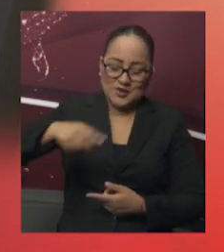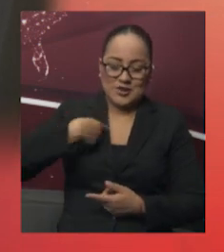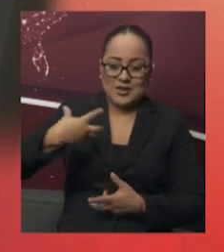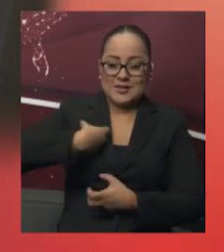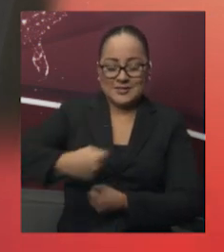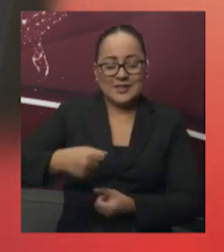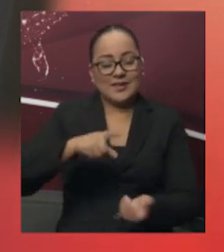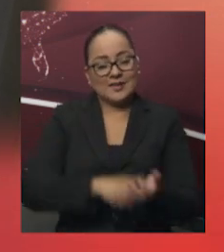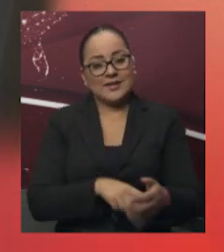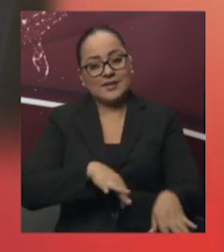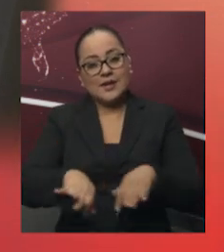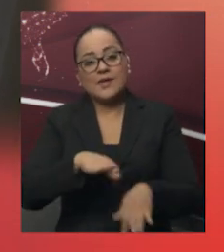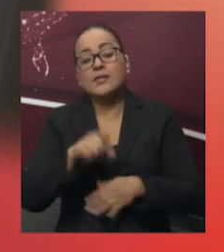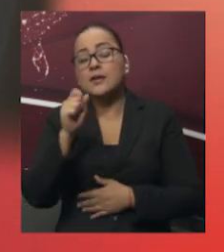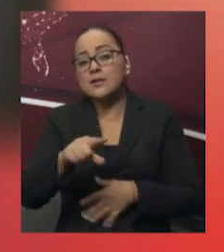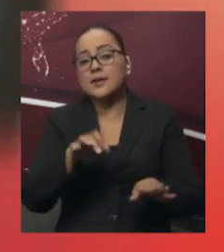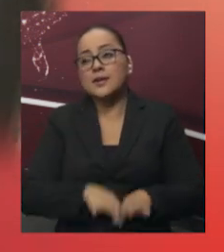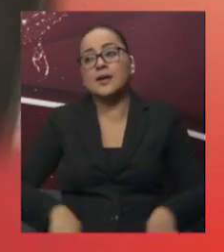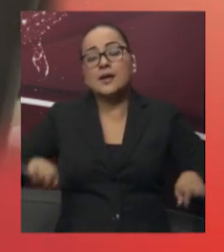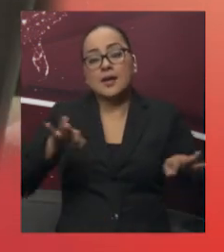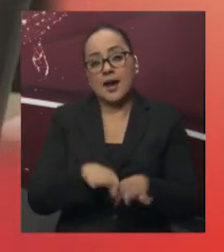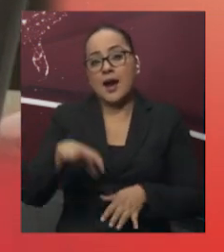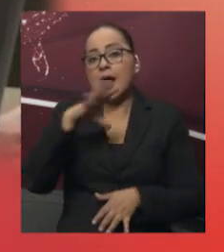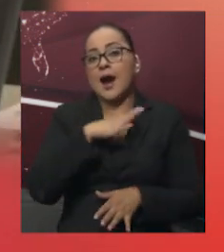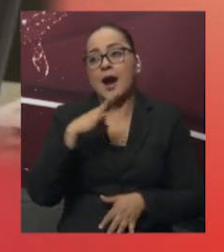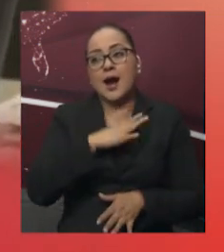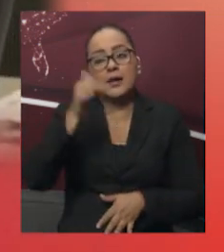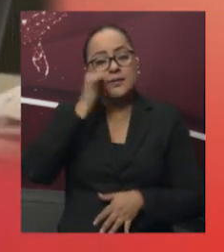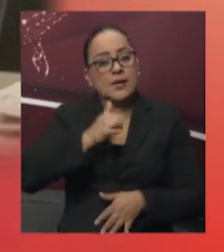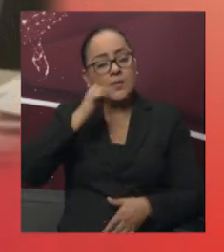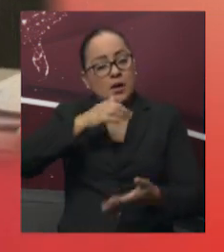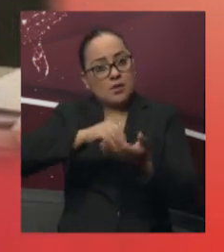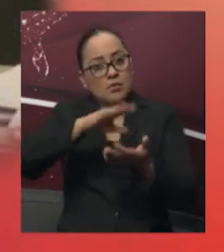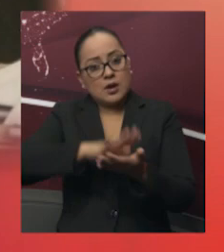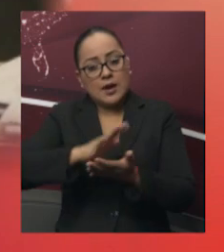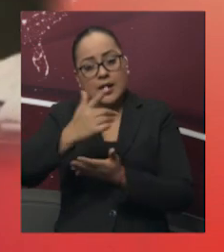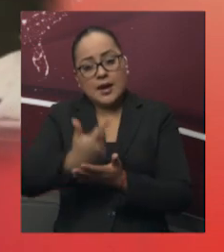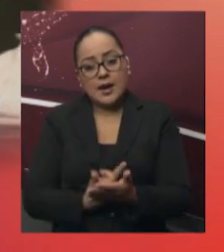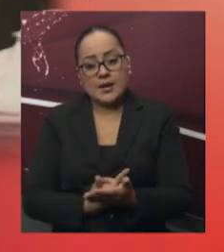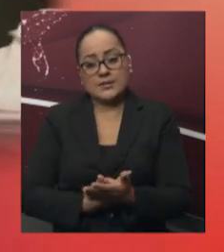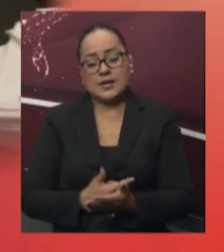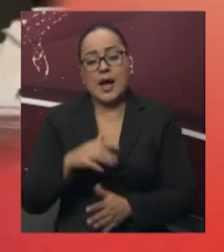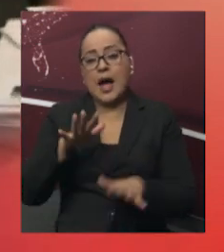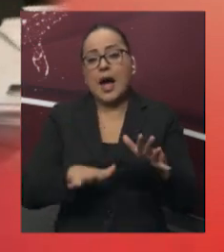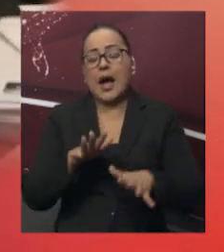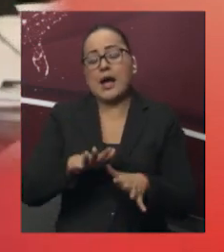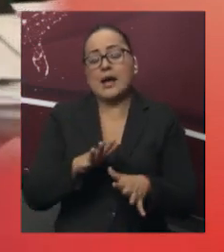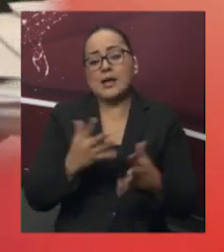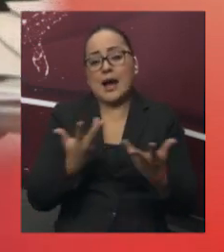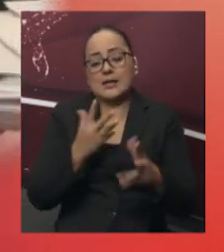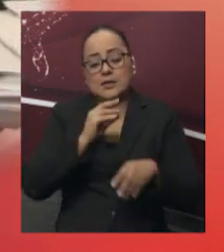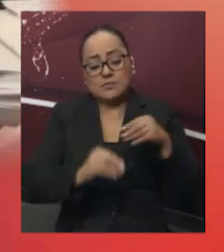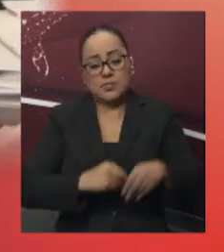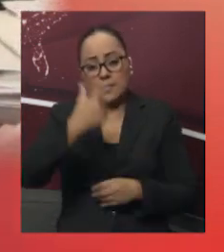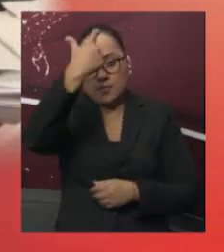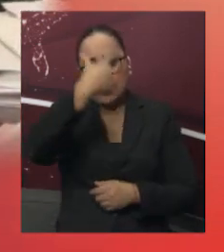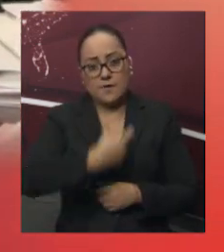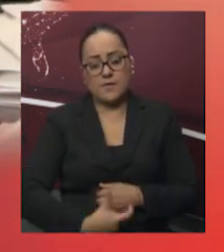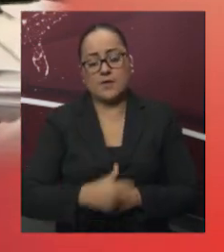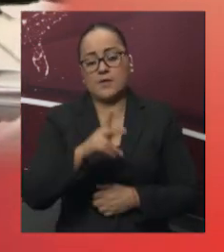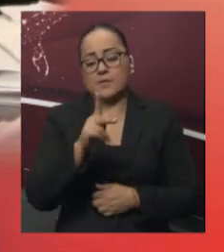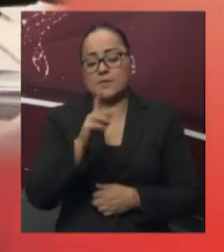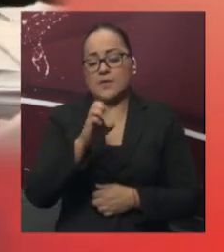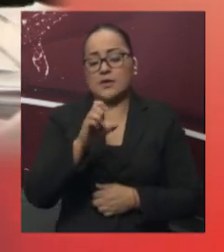por ahí, siempre van teniendo un registro de nuestra actividad y van haciendo perfiles. Y por eso nos